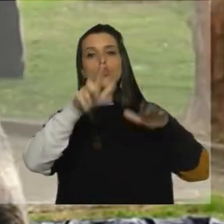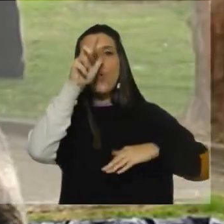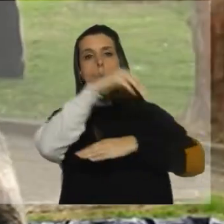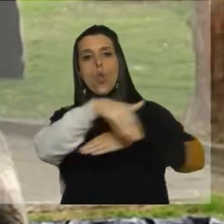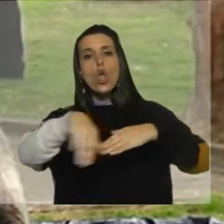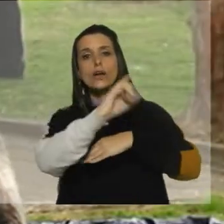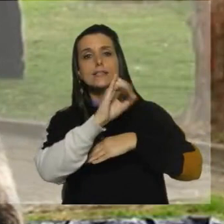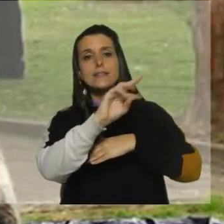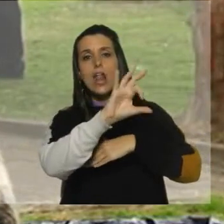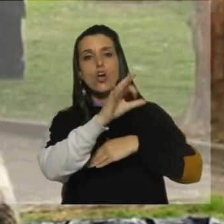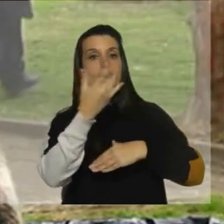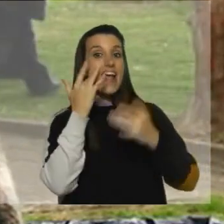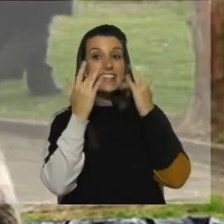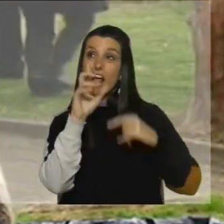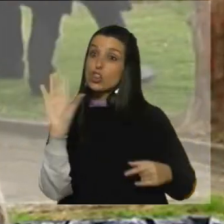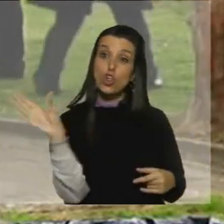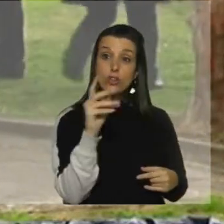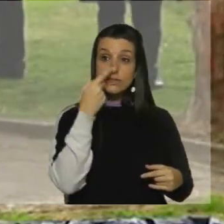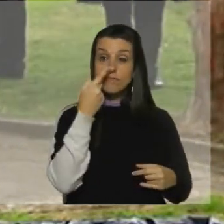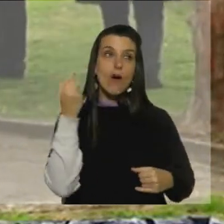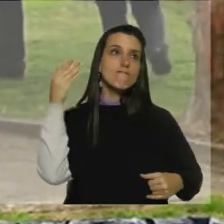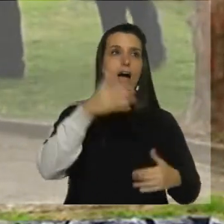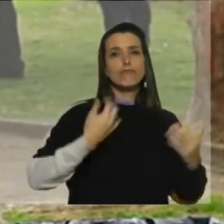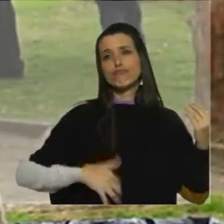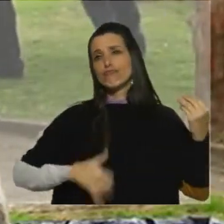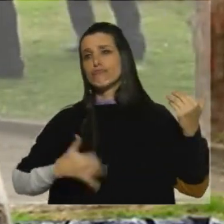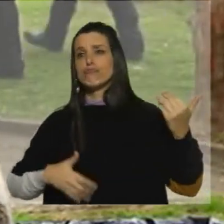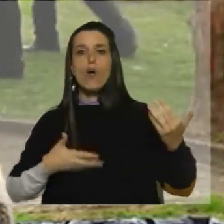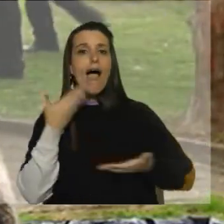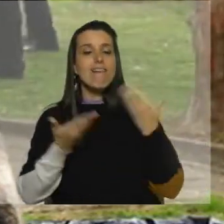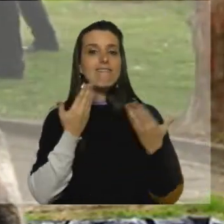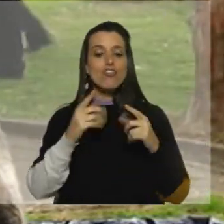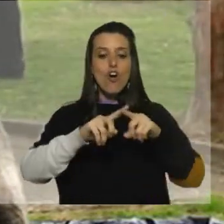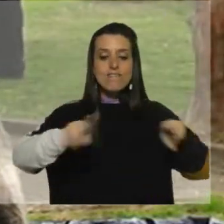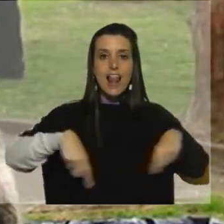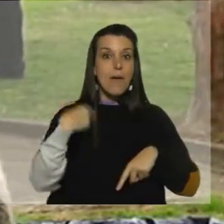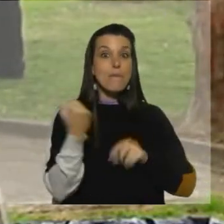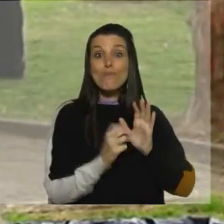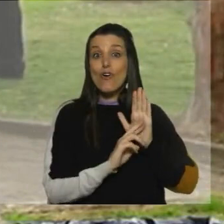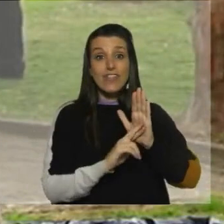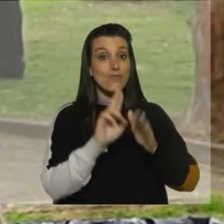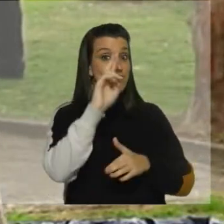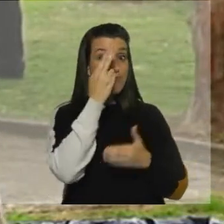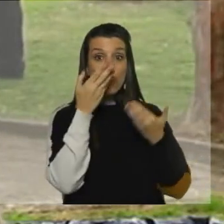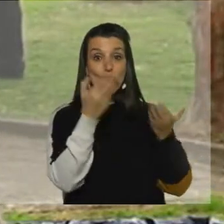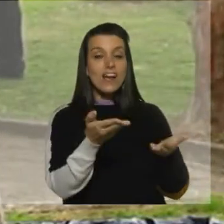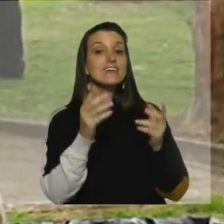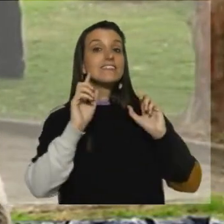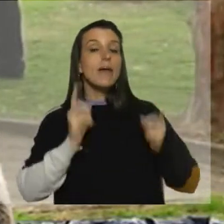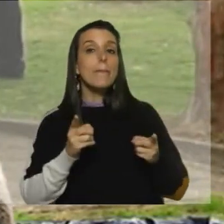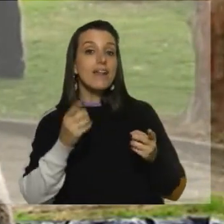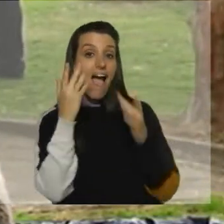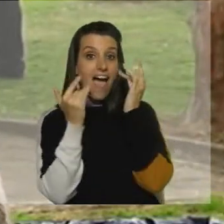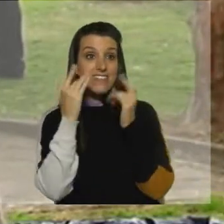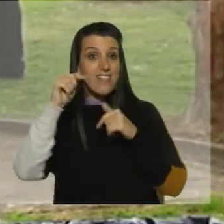Está bueno porque todos los artistas de la localidad van a estar tocando en esa sala, que es una sala de referencia para la música uruguaya, y para los